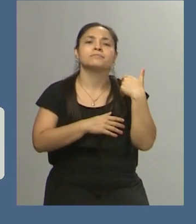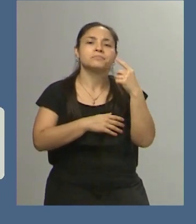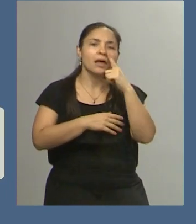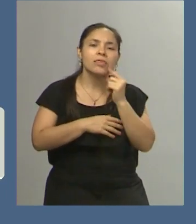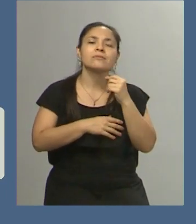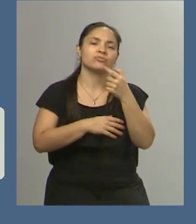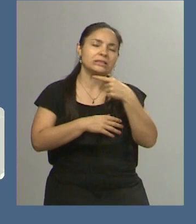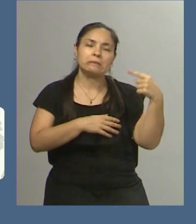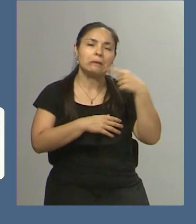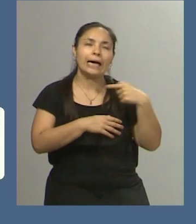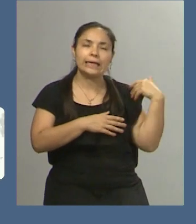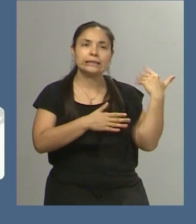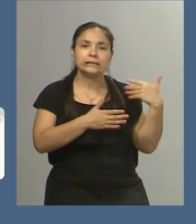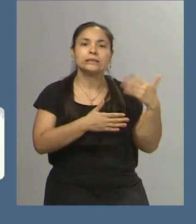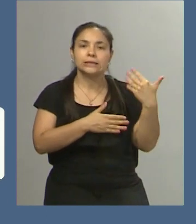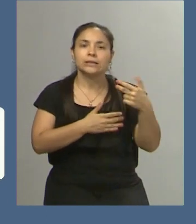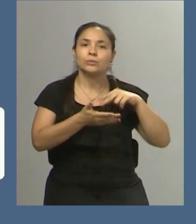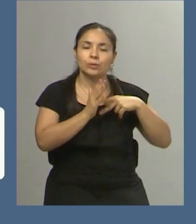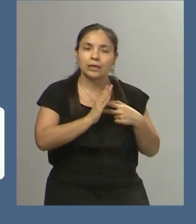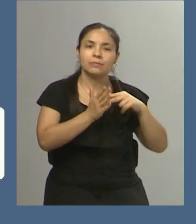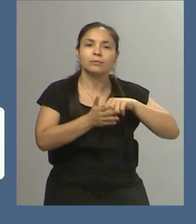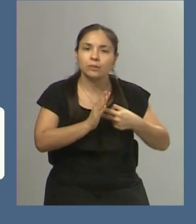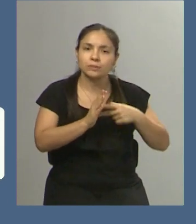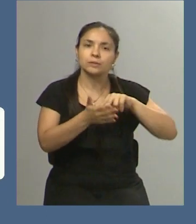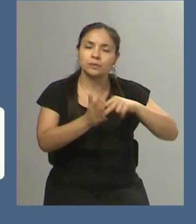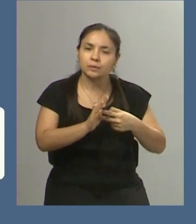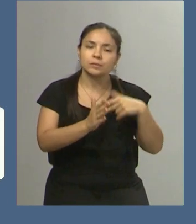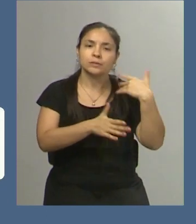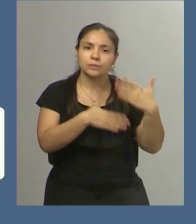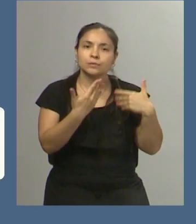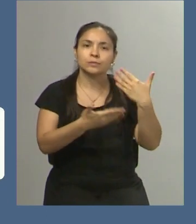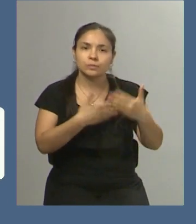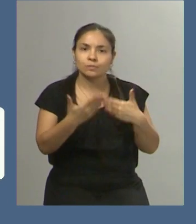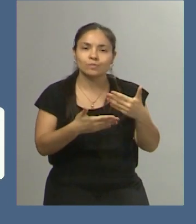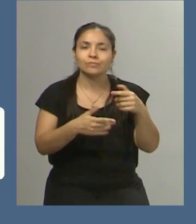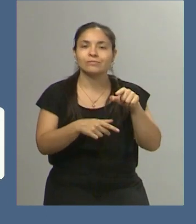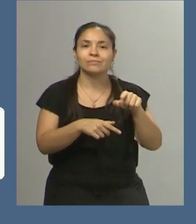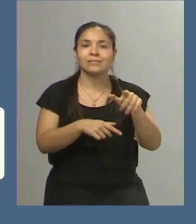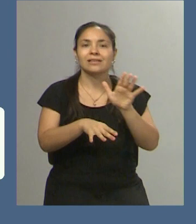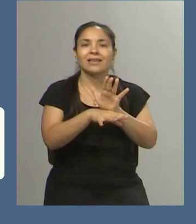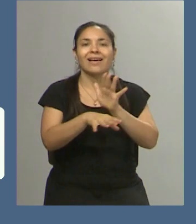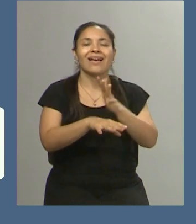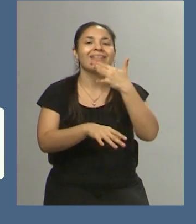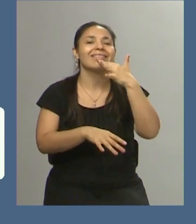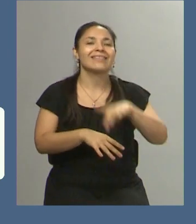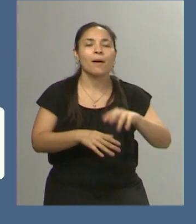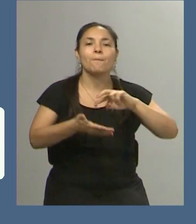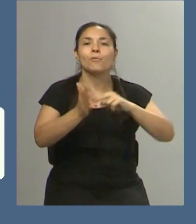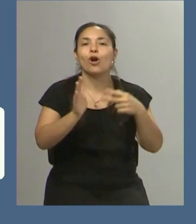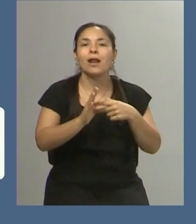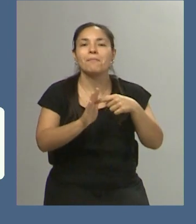y no semanas está permitiendo que entendamos finalmente dónde está el problema de